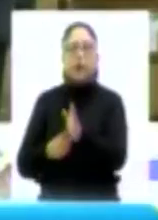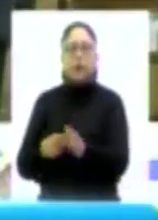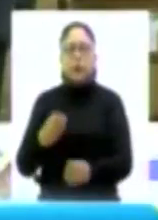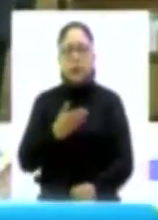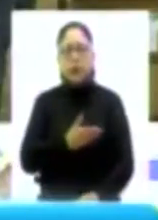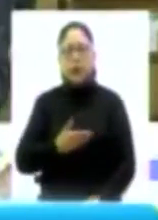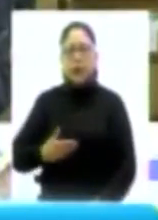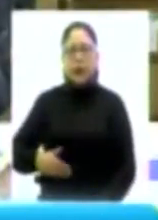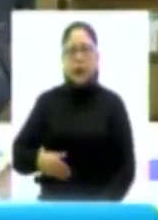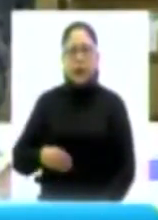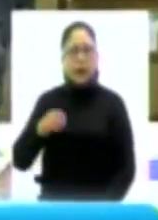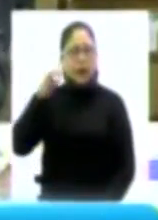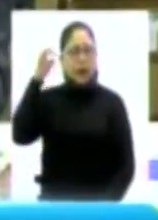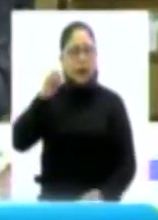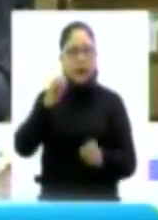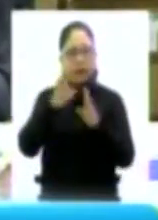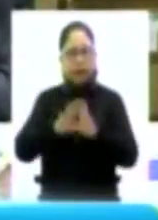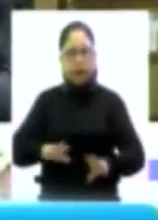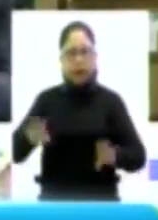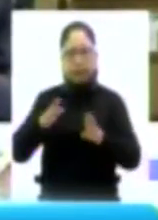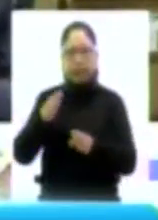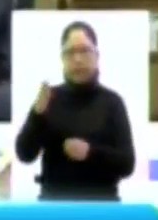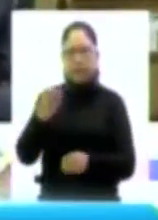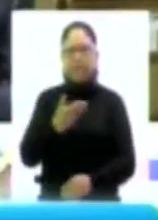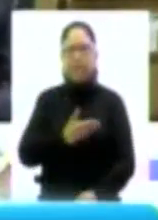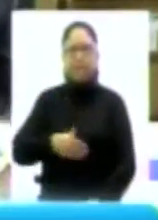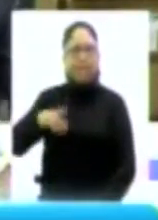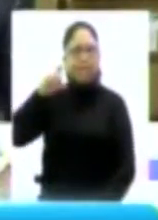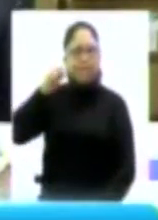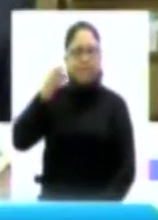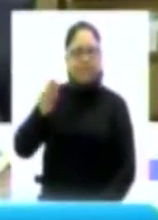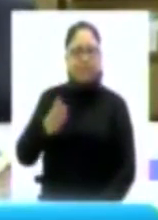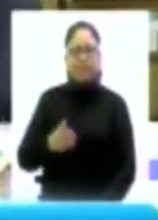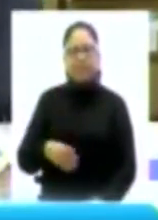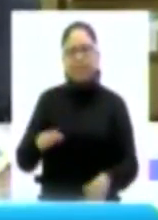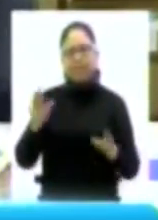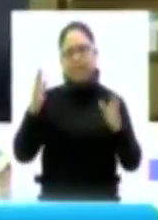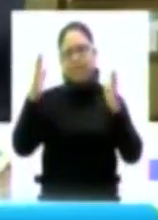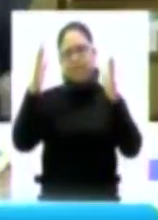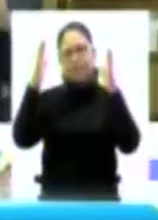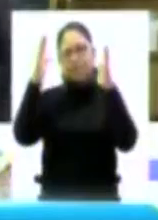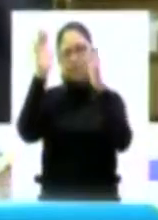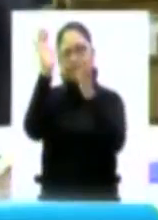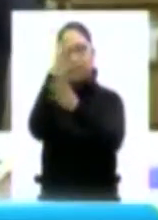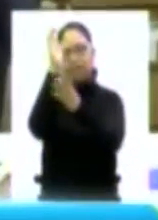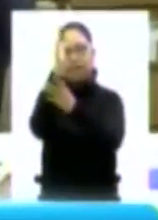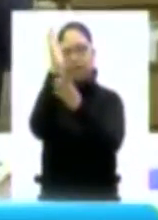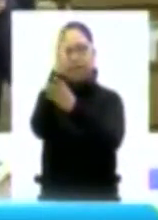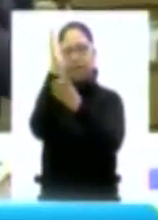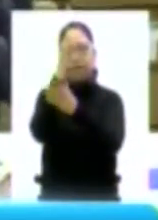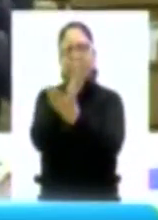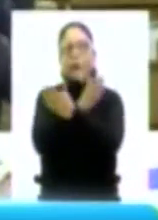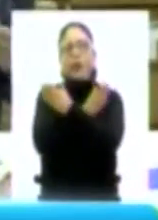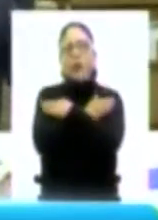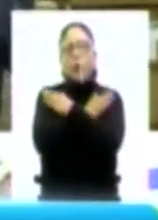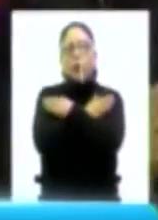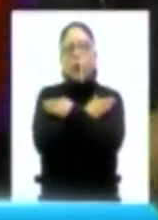presidente del Estado Plurinacional de Bolivia, Luis Arce Catacora, a quien saludamos con un fuerte aplauso.